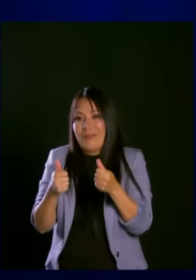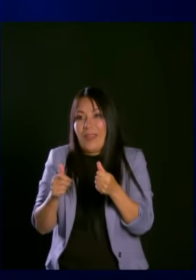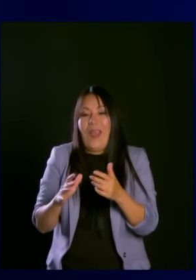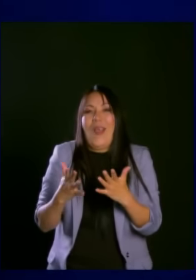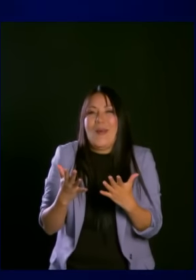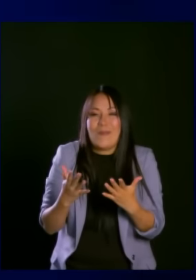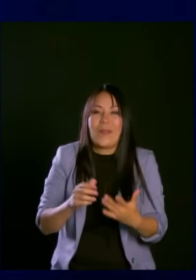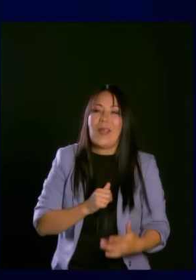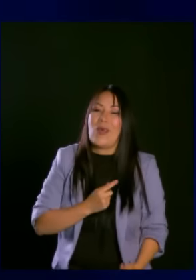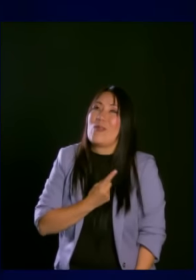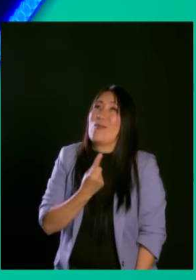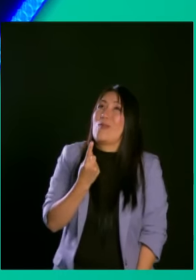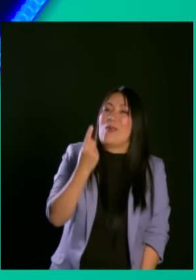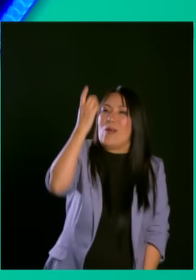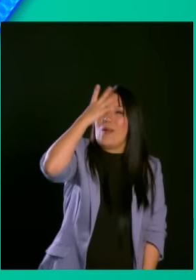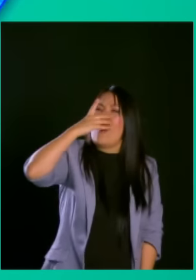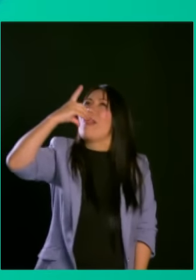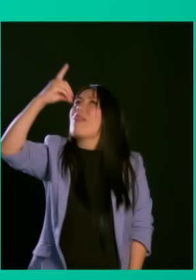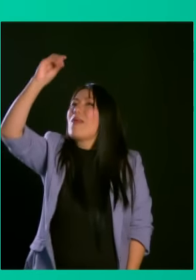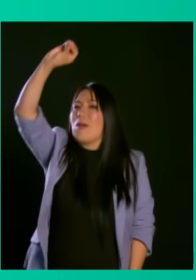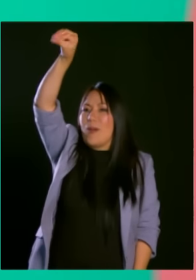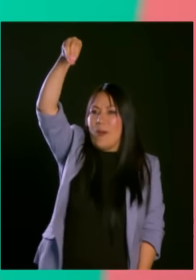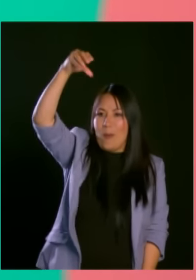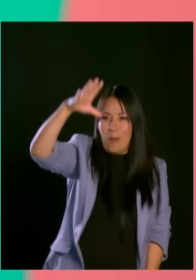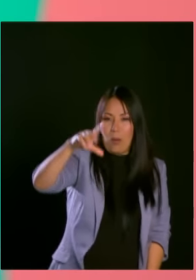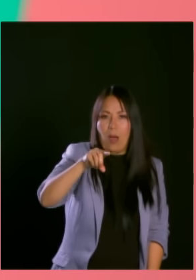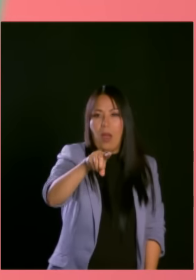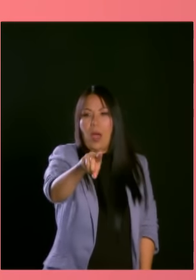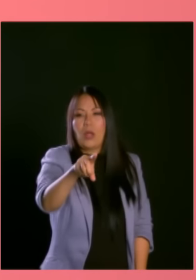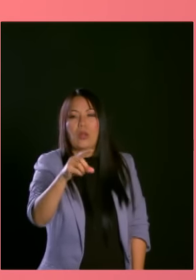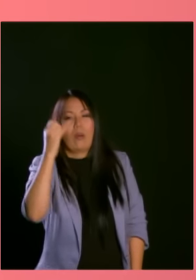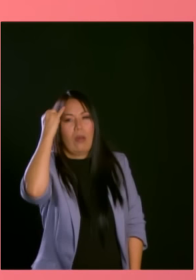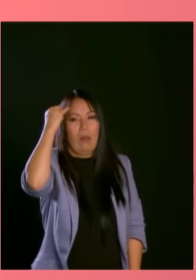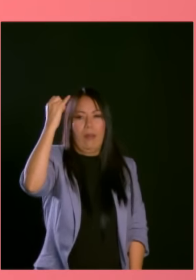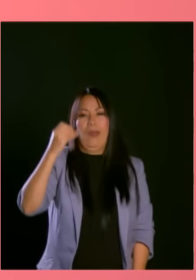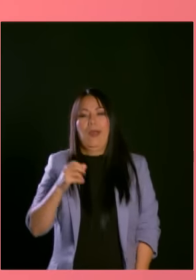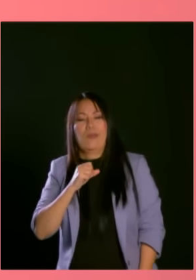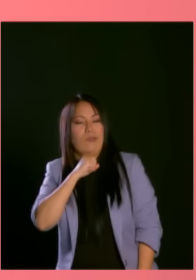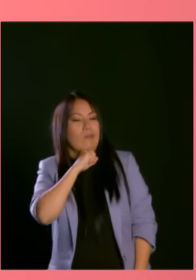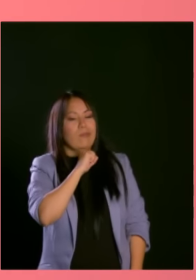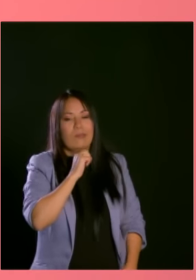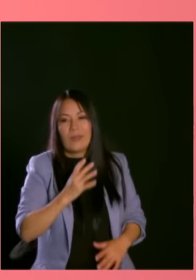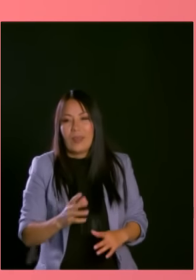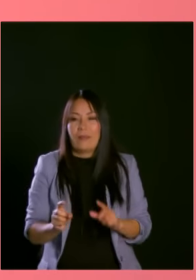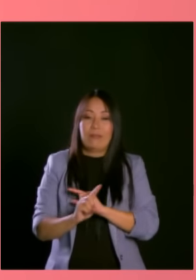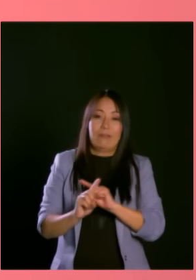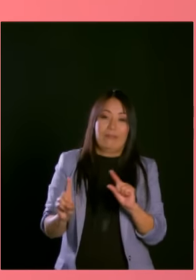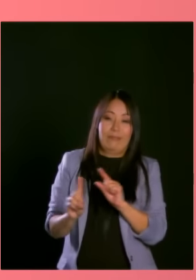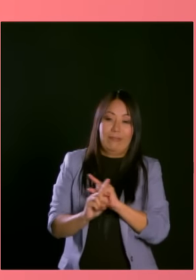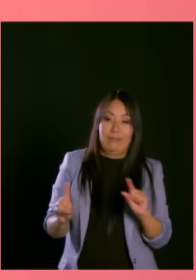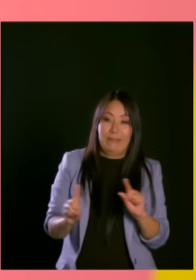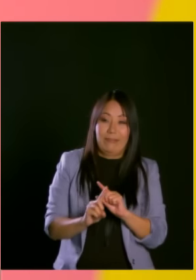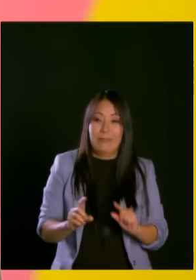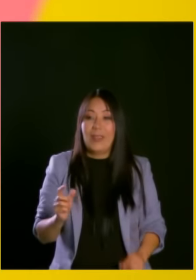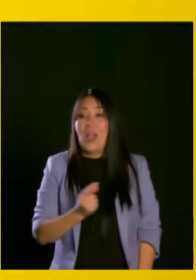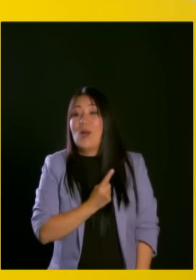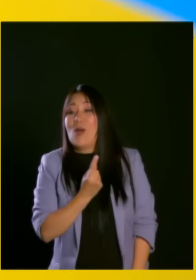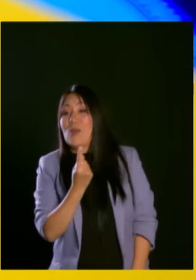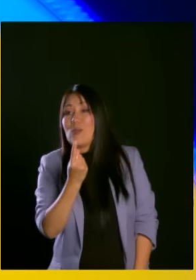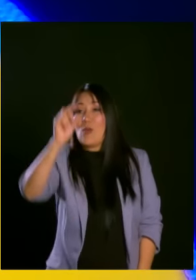tus, perdón lo que voy a decir, no por tus artimañas, no por tu carisma, ni mucho menos por tus mañas, sino por